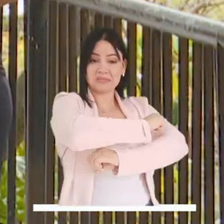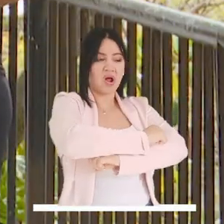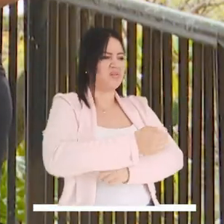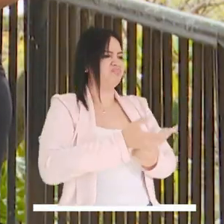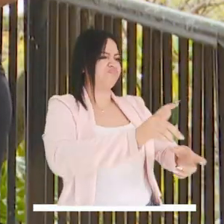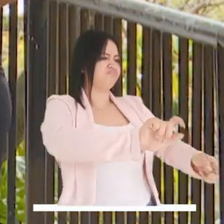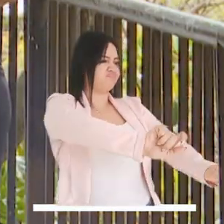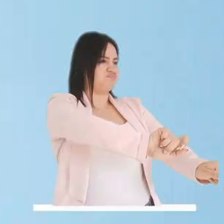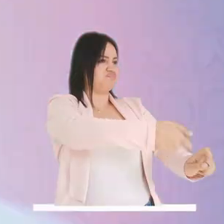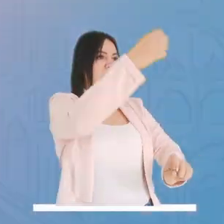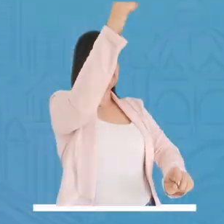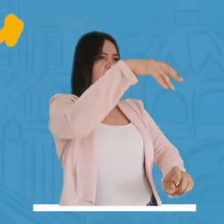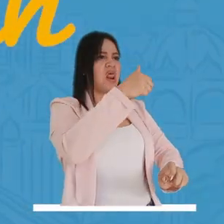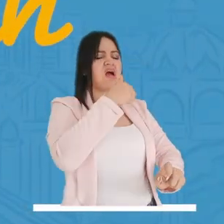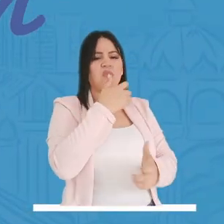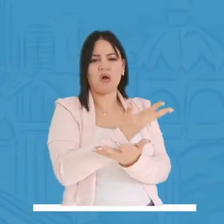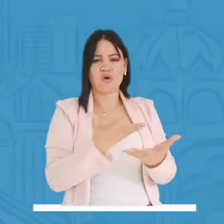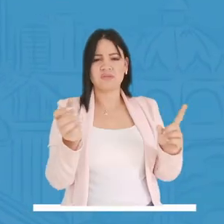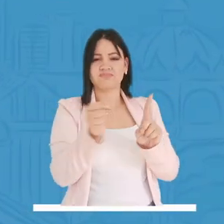veces maltratarlos.